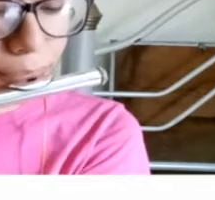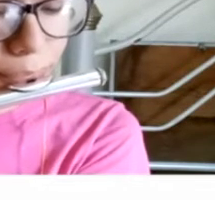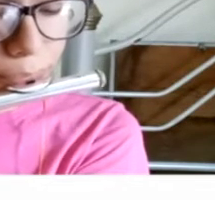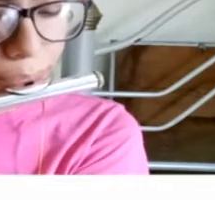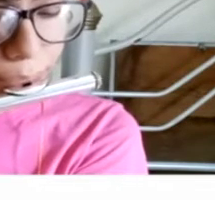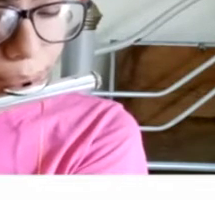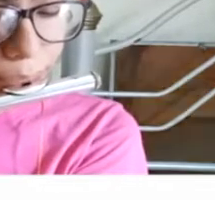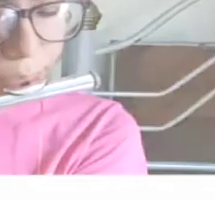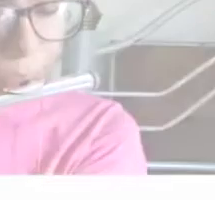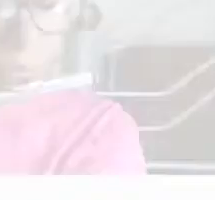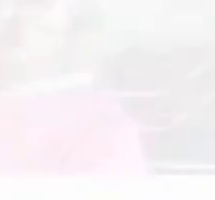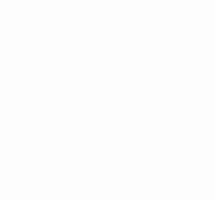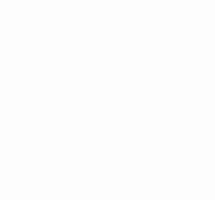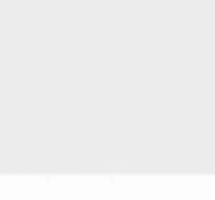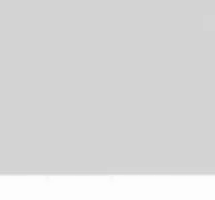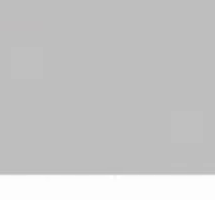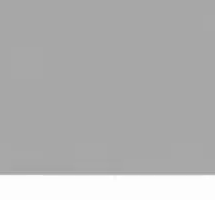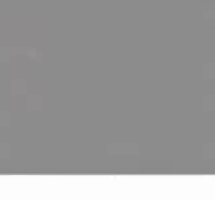ah